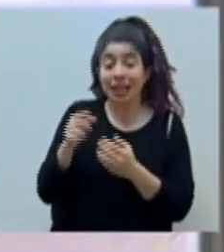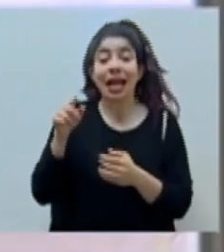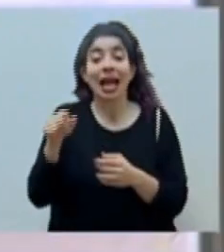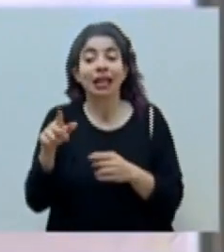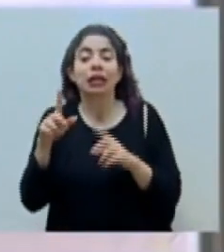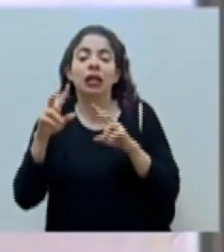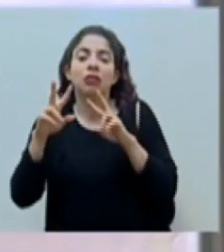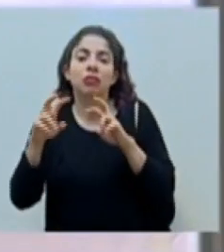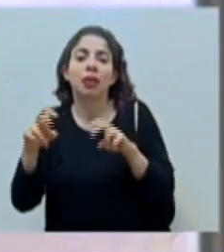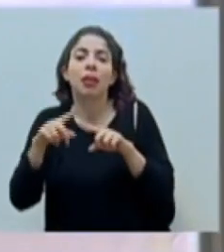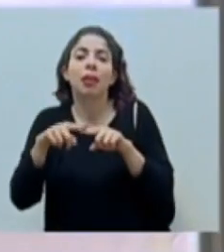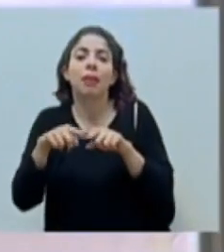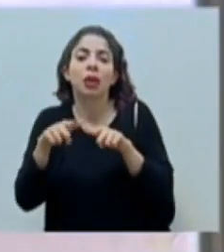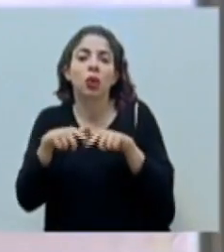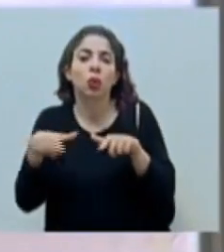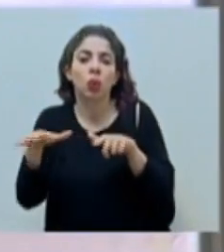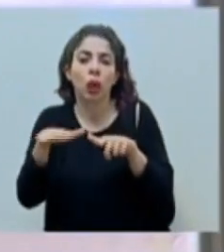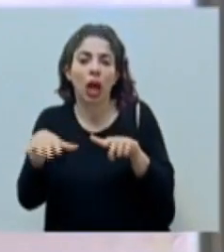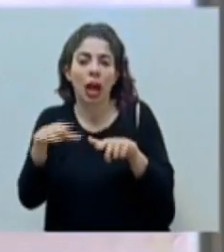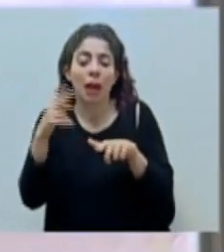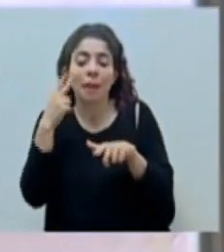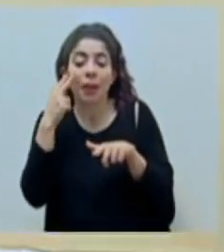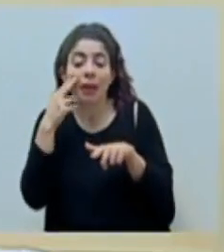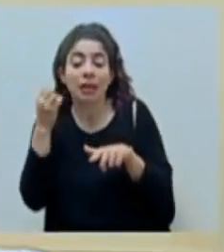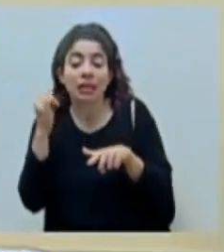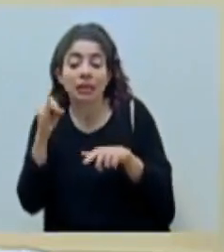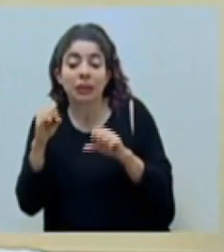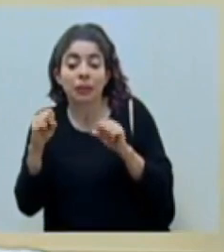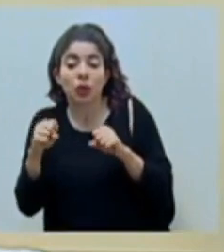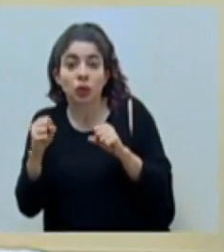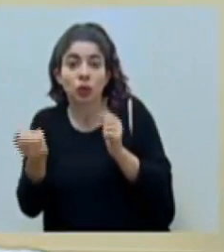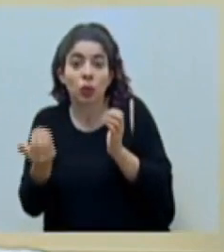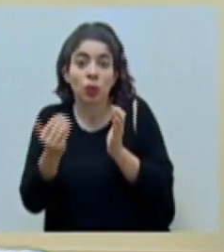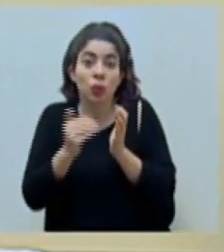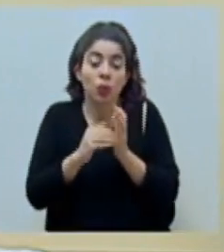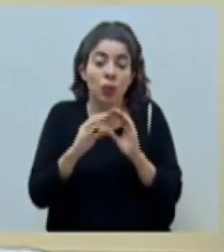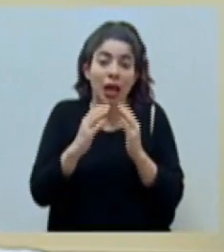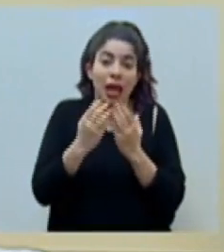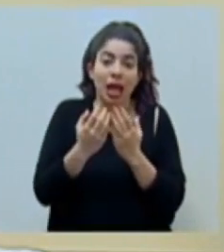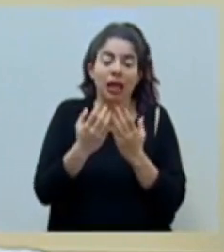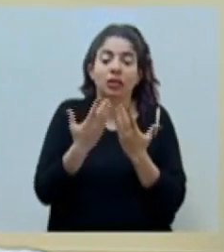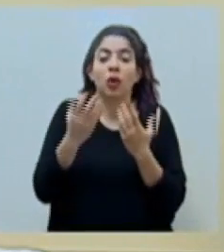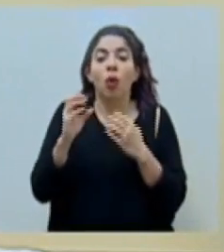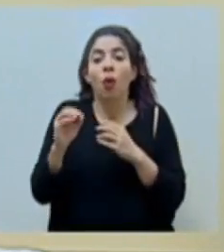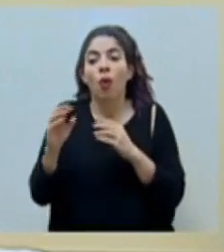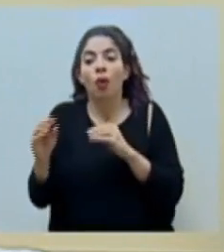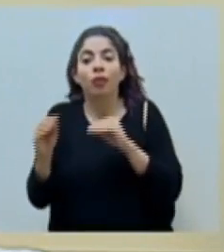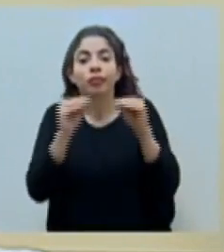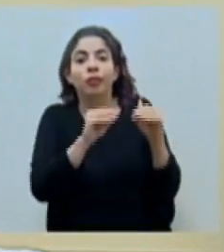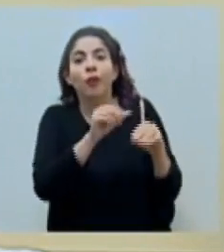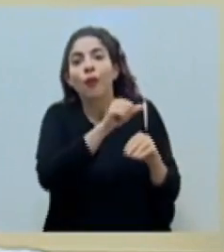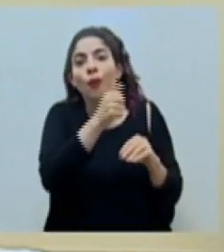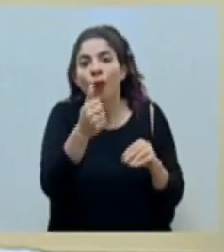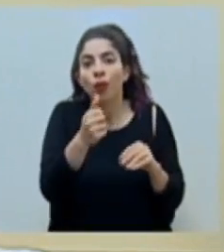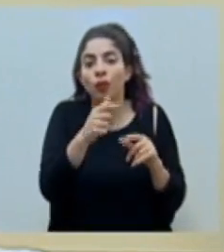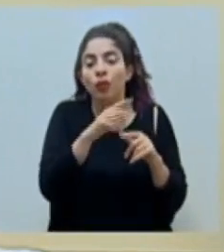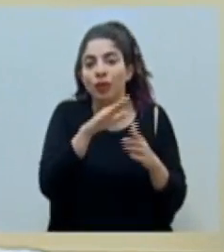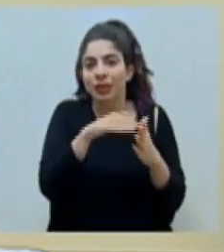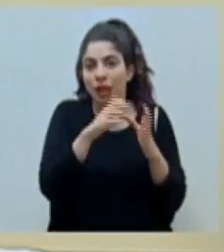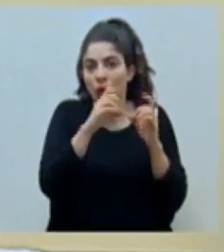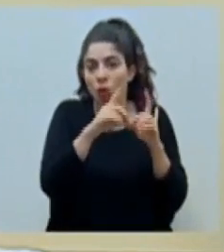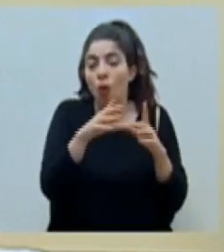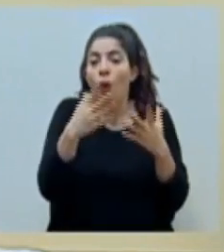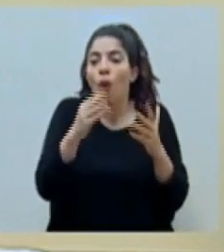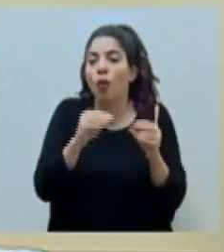hay que valorar las condiciones para ver la posibilidad de que retornen, como hemos hecho, el traslado a otros centros educativos o asumir en